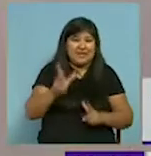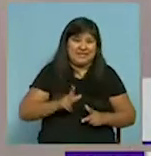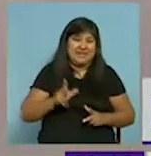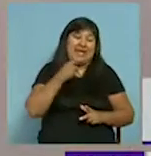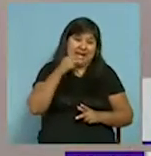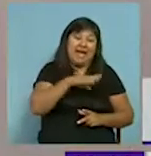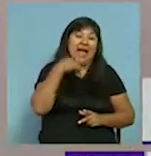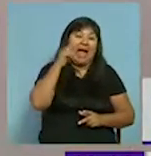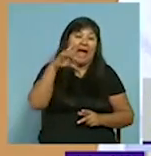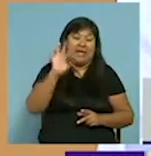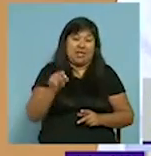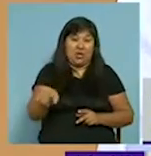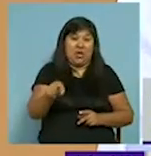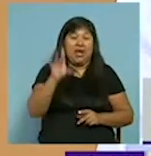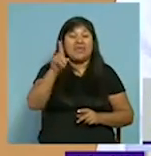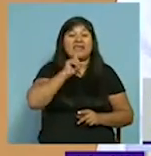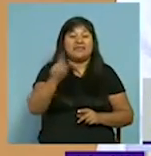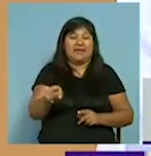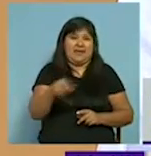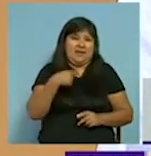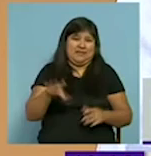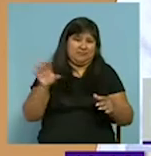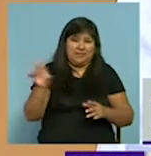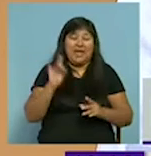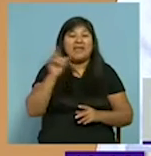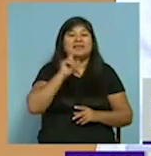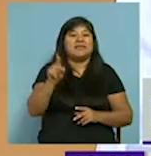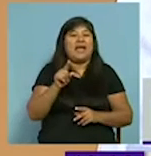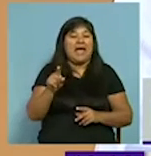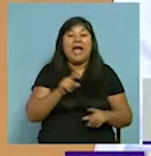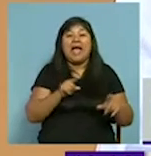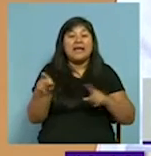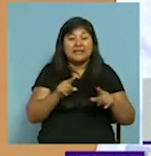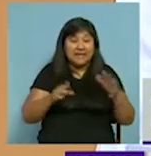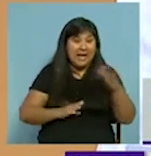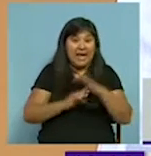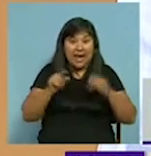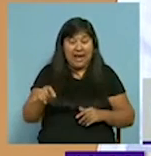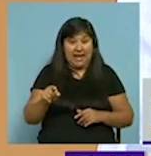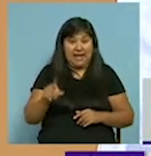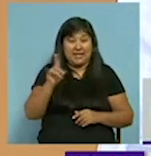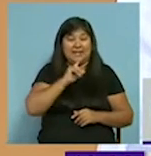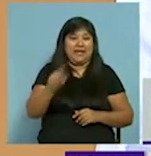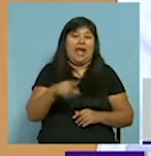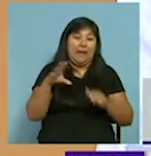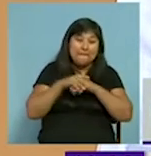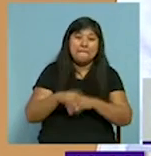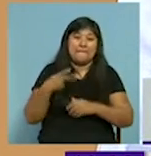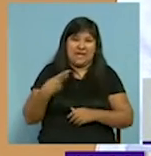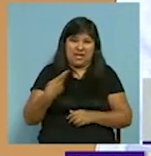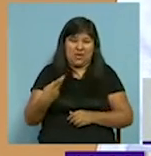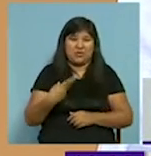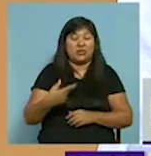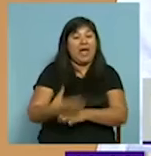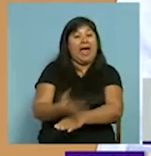tiene toda mi todo mi respaldo de hecho hemos hablado mucho con jairo antes de que él asuma como director y como coordinador